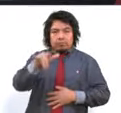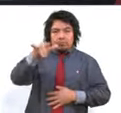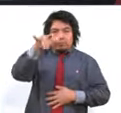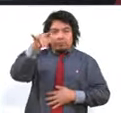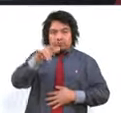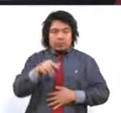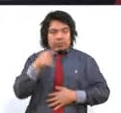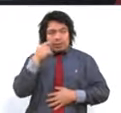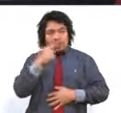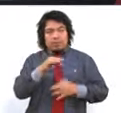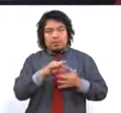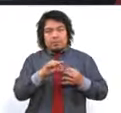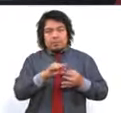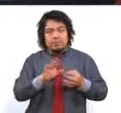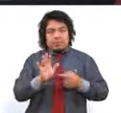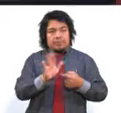tripuladas.